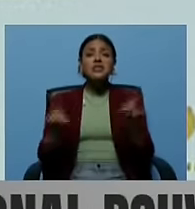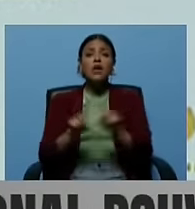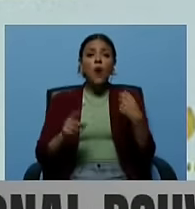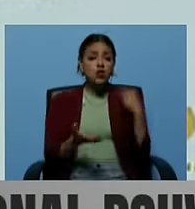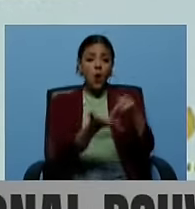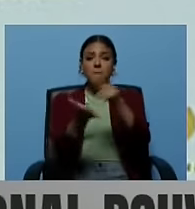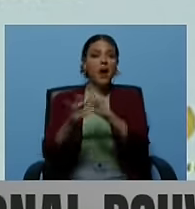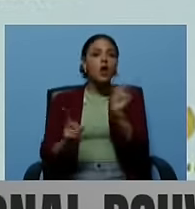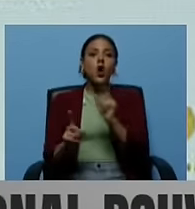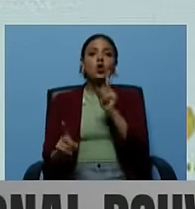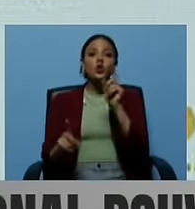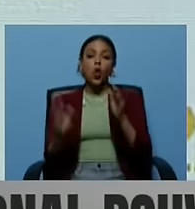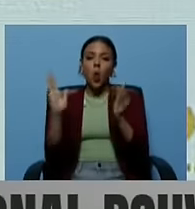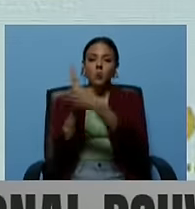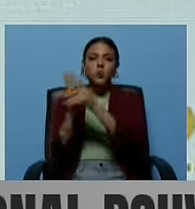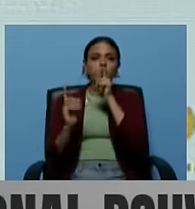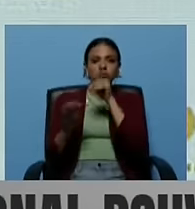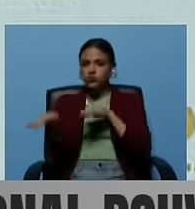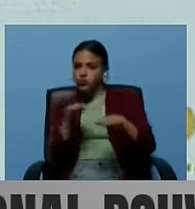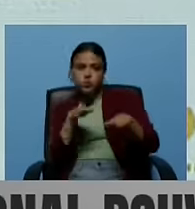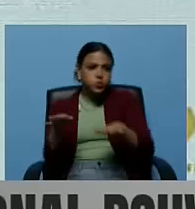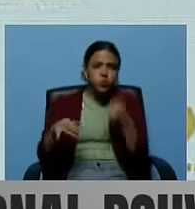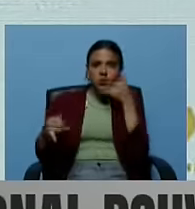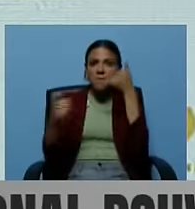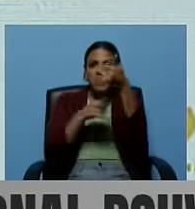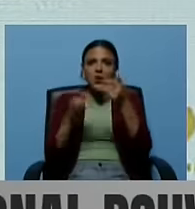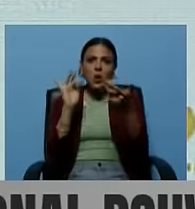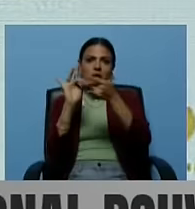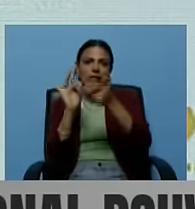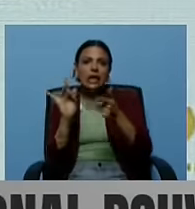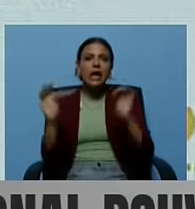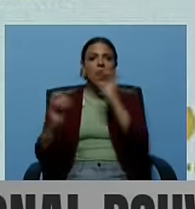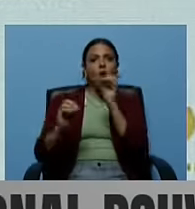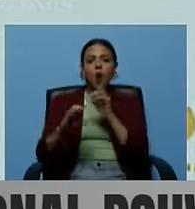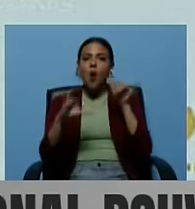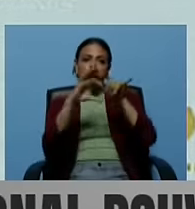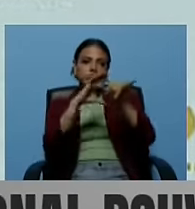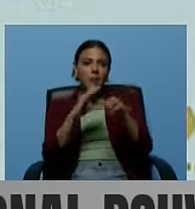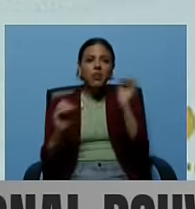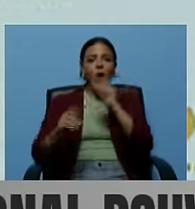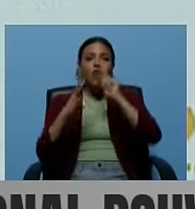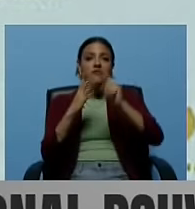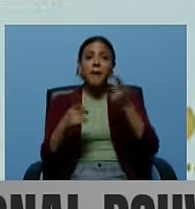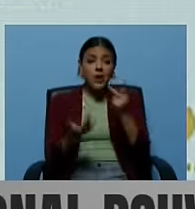presencial. Casi todo es, ¿cómo se llama? Virtual.